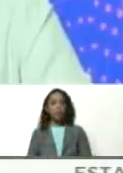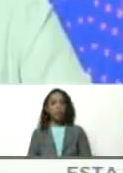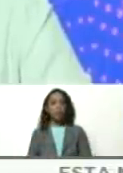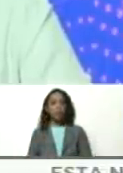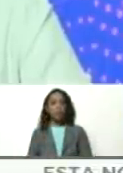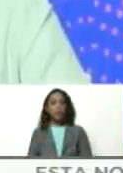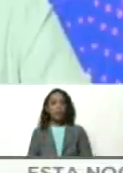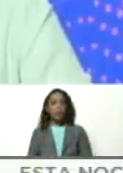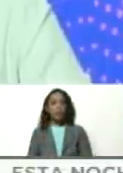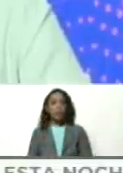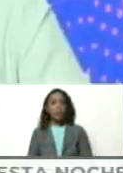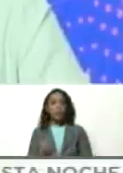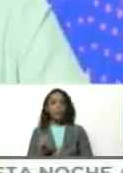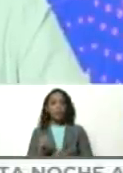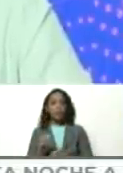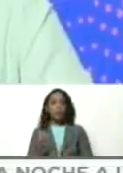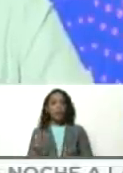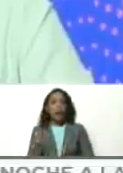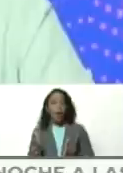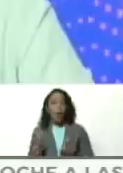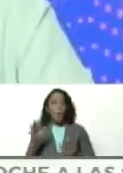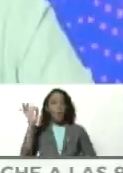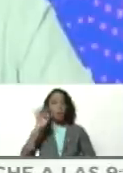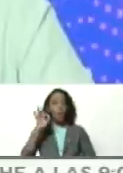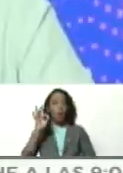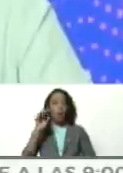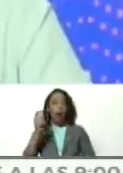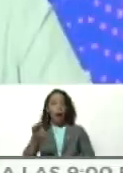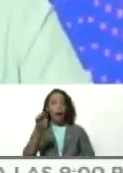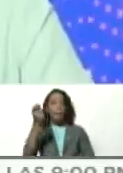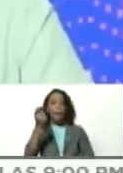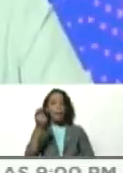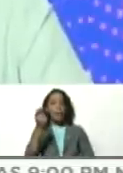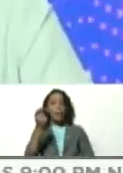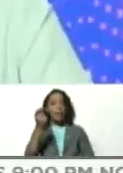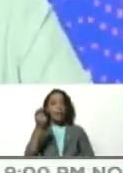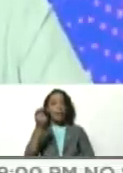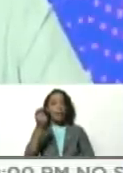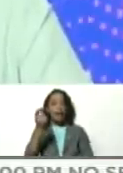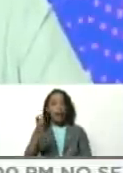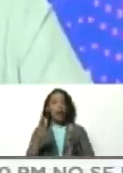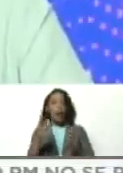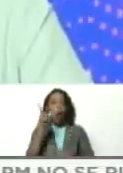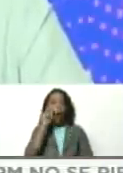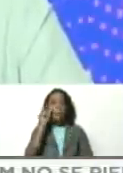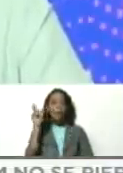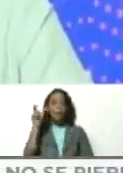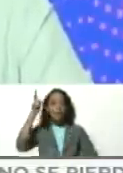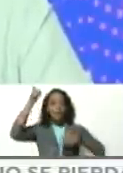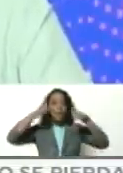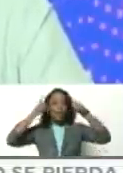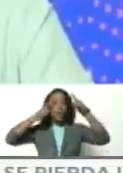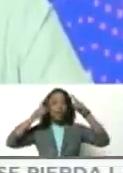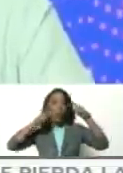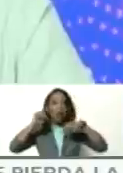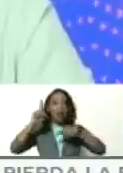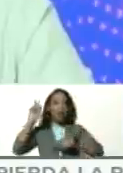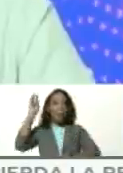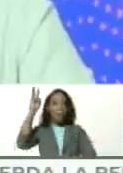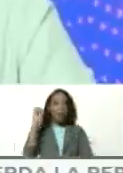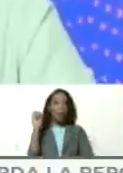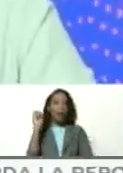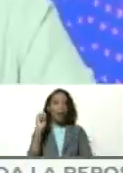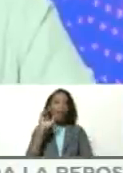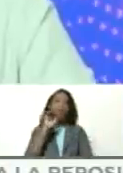Sacó la más alta votación en porcentaje que jamás haya sacado un candidato del chavismo en Petare,